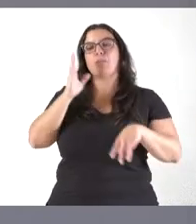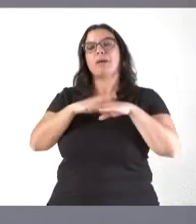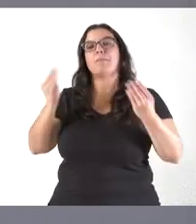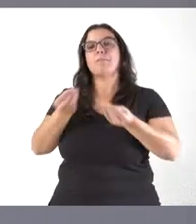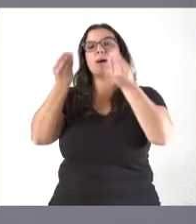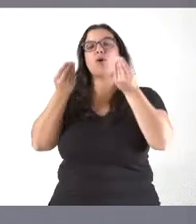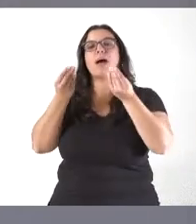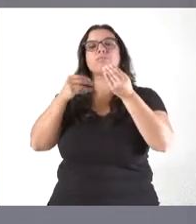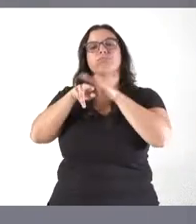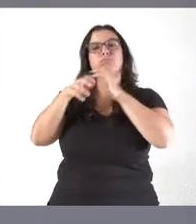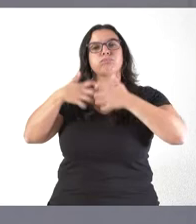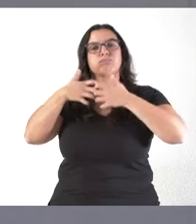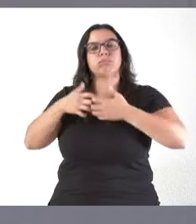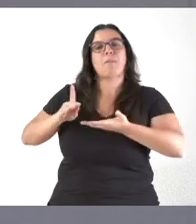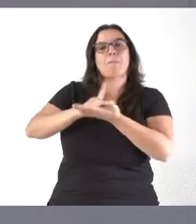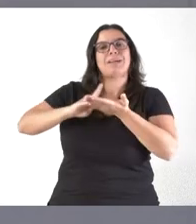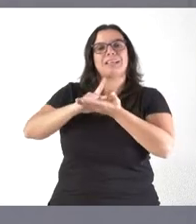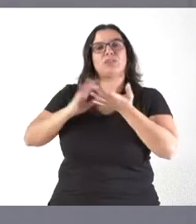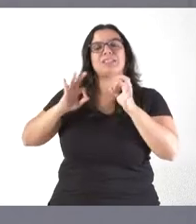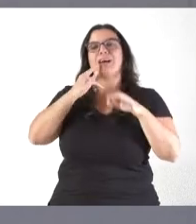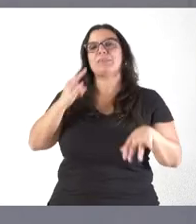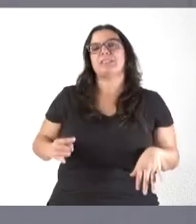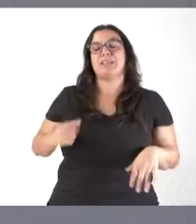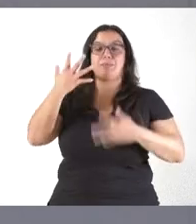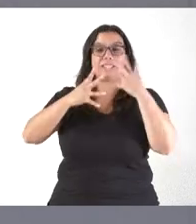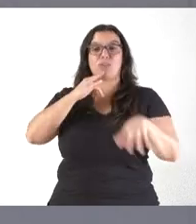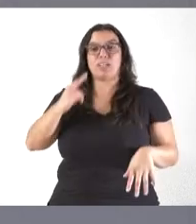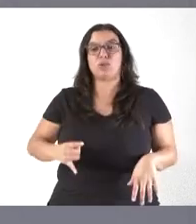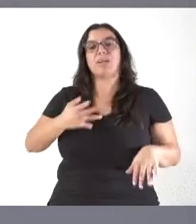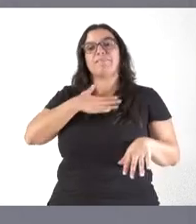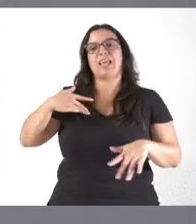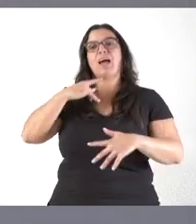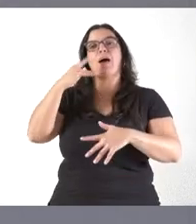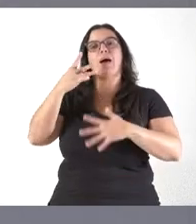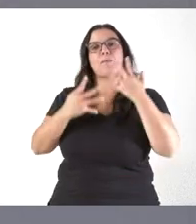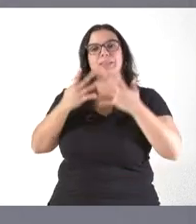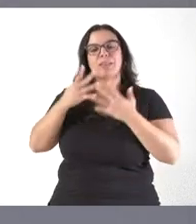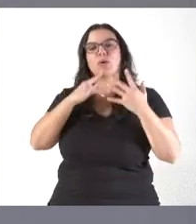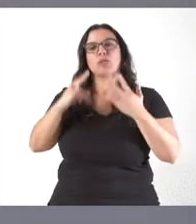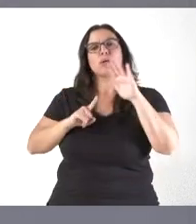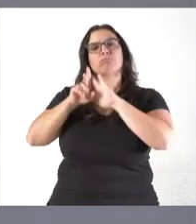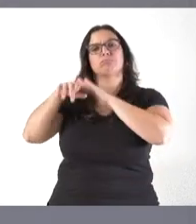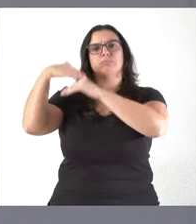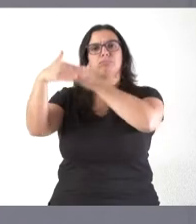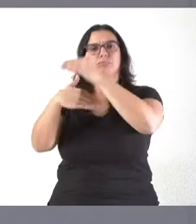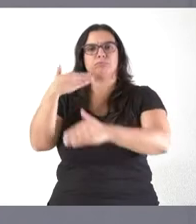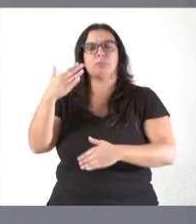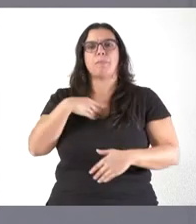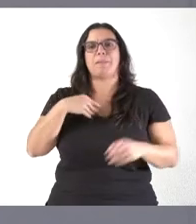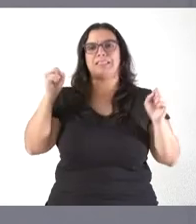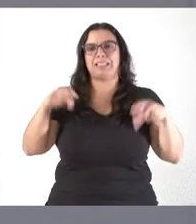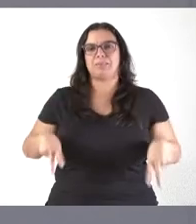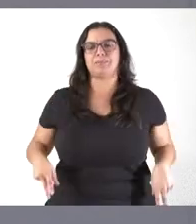las bases de datos de la Administración electrónica se trata de seguir avanzando en la administración electrónica en Castilla y león hacia una administración sin papeles